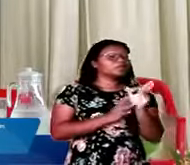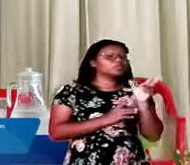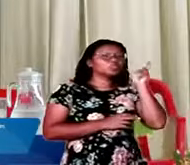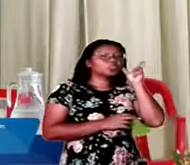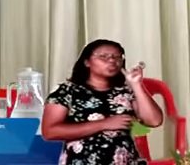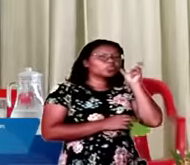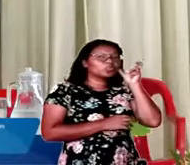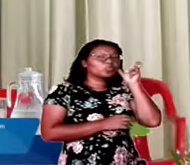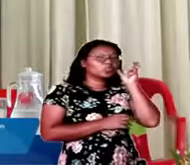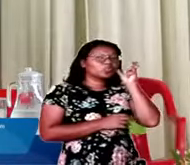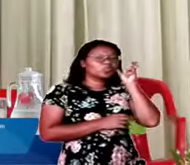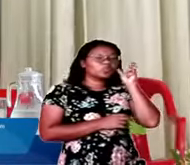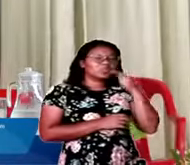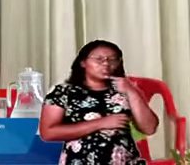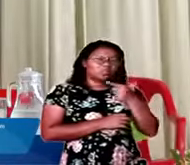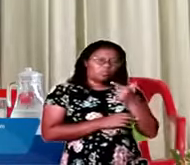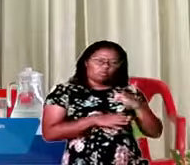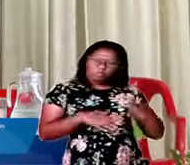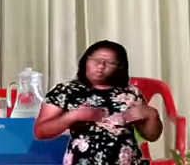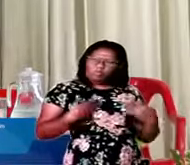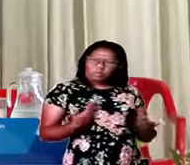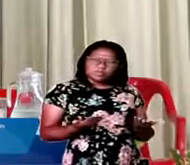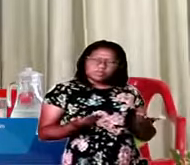disgustó. ¿Cómo así?